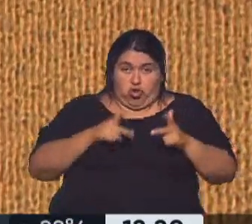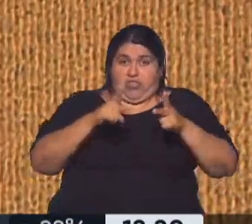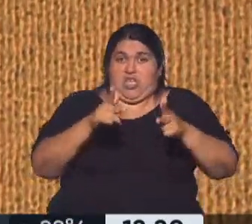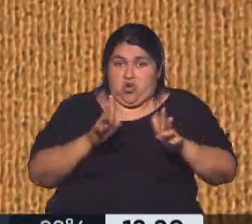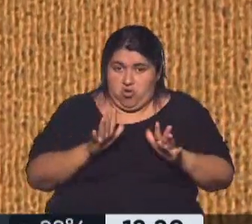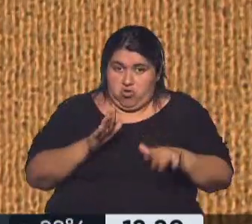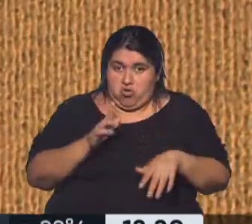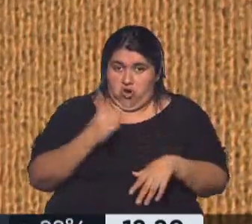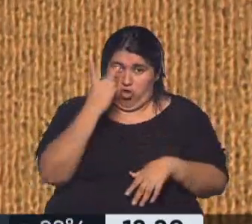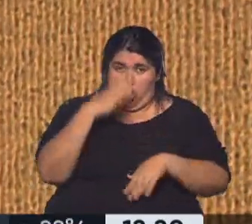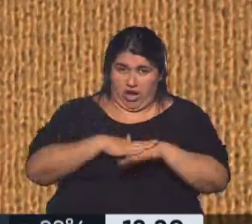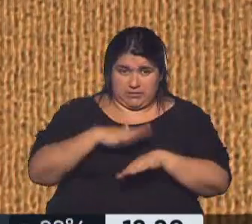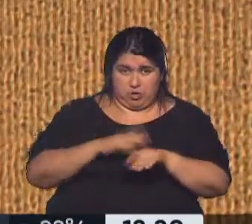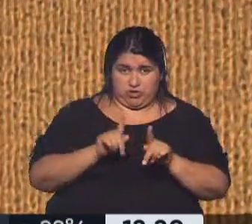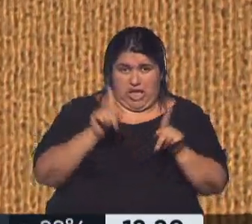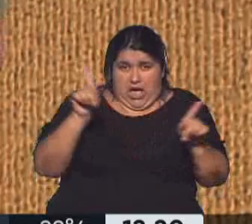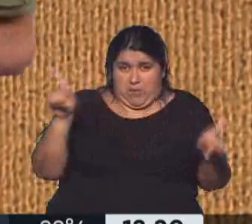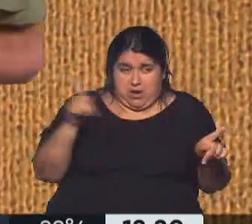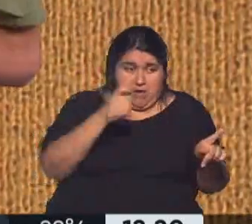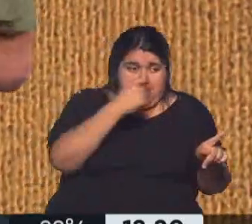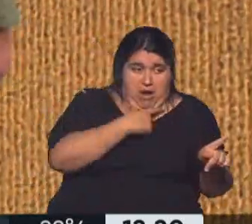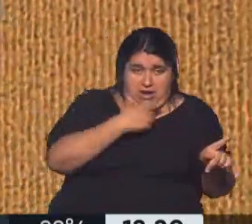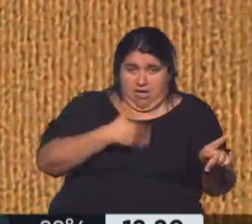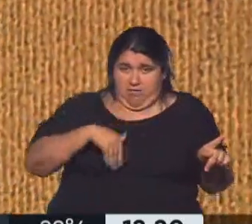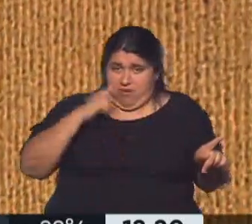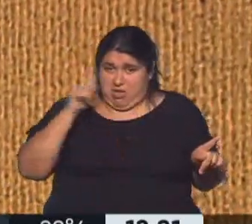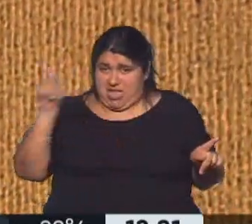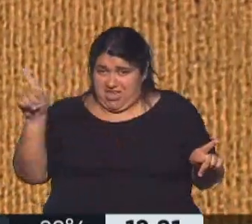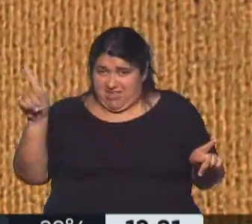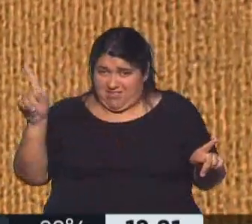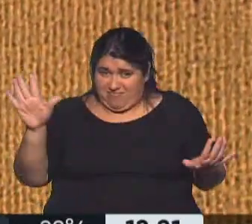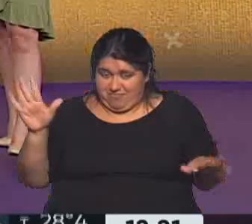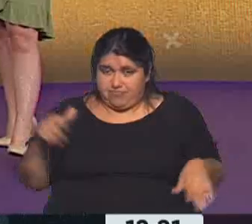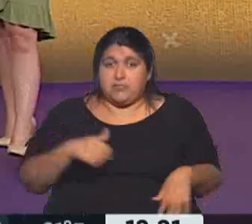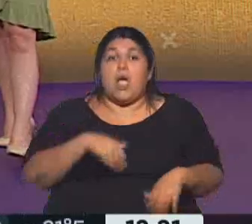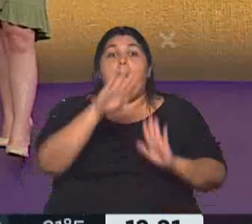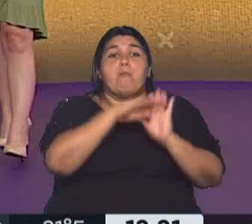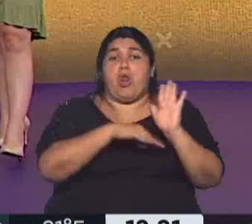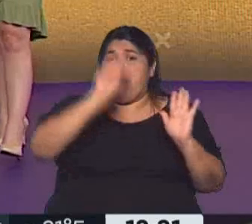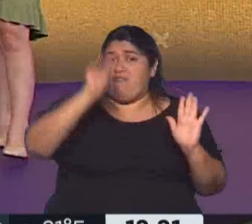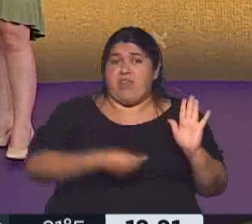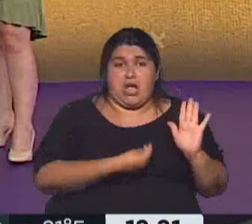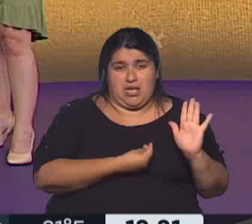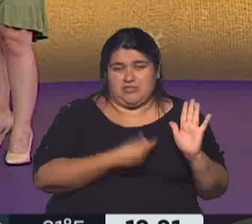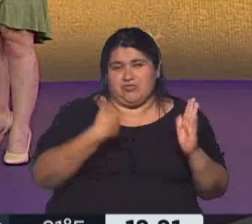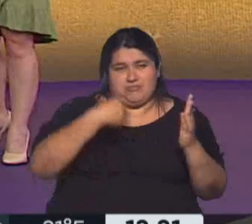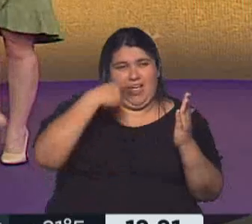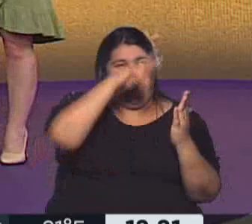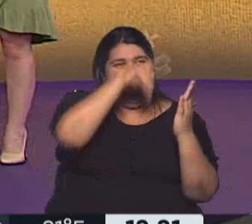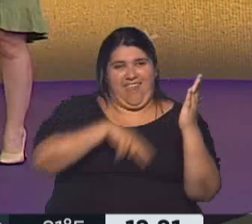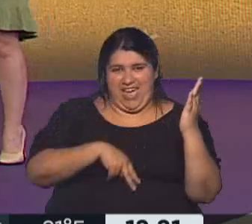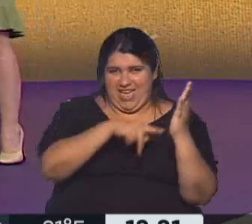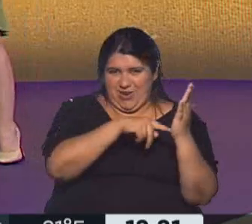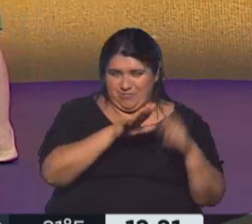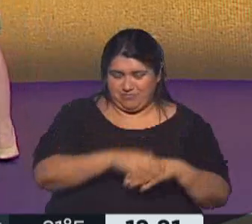dos responsables, no hay solo uno, es el gobierno de Macri y también es el fondo. El fracaso del programa, de nuevo, permítanme una lectura de este